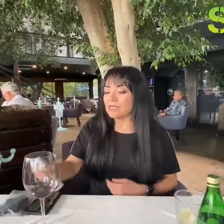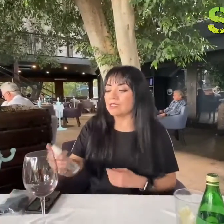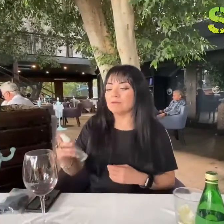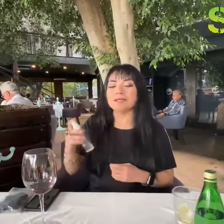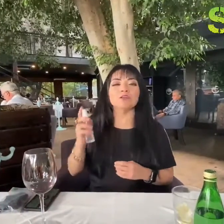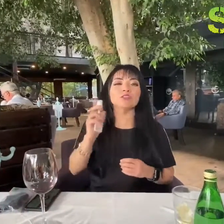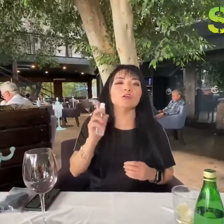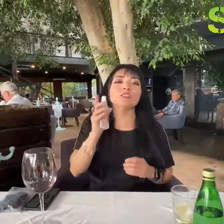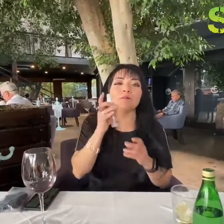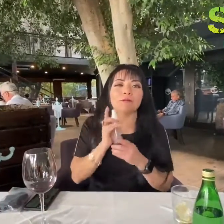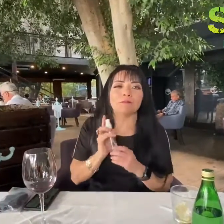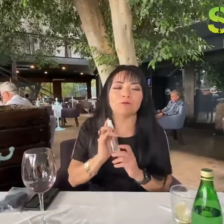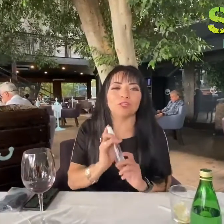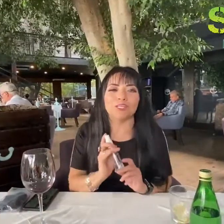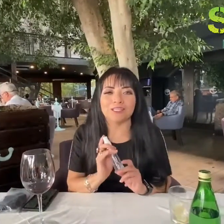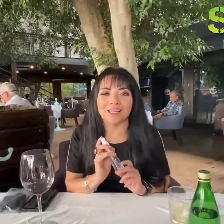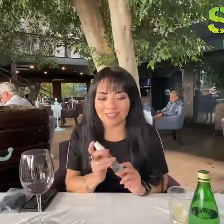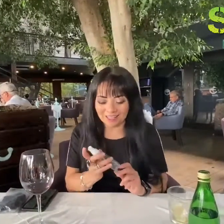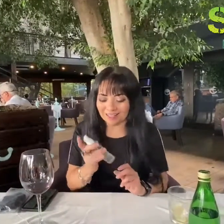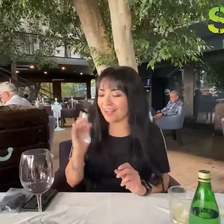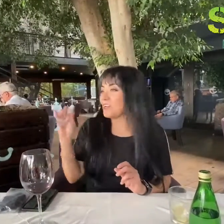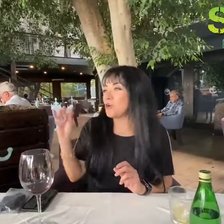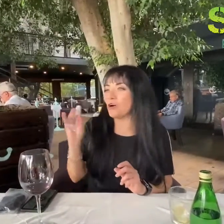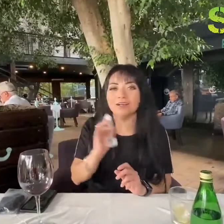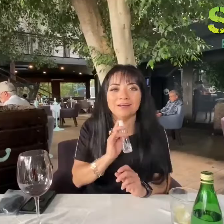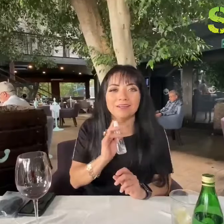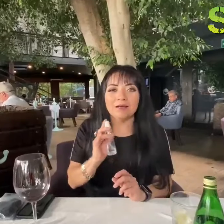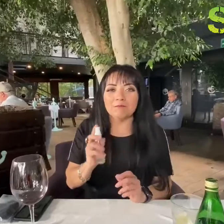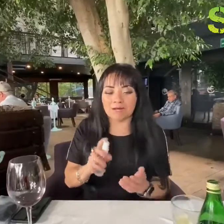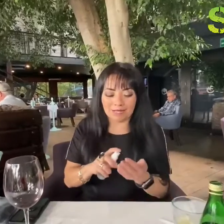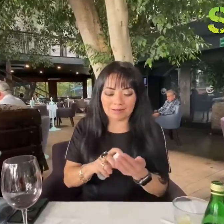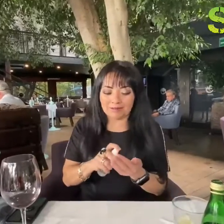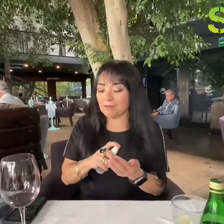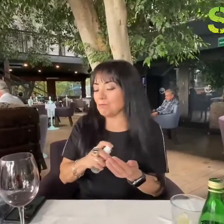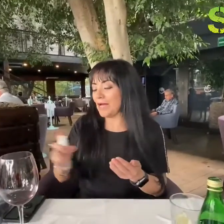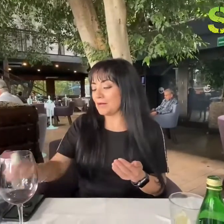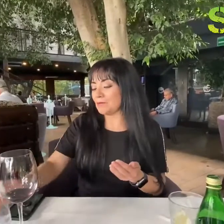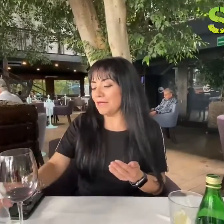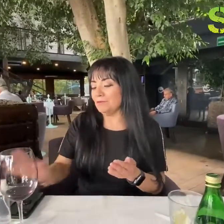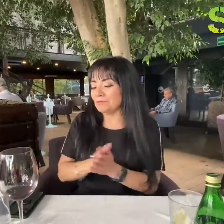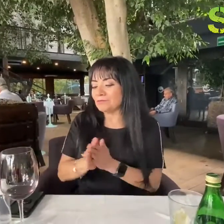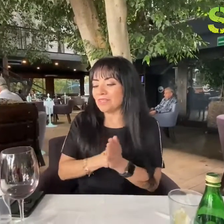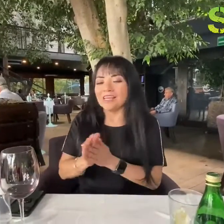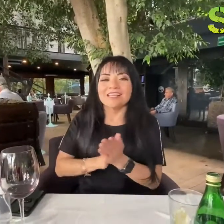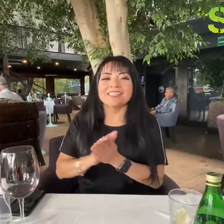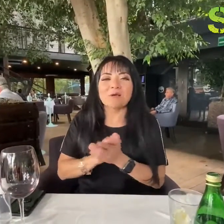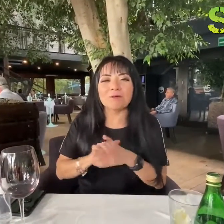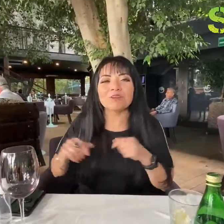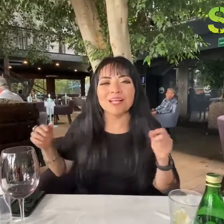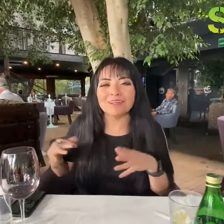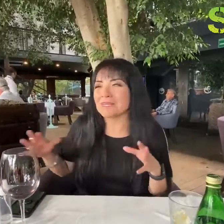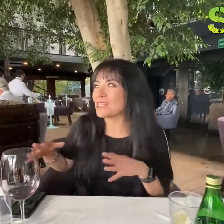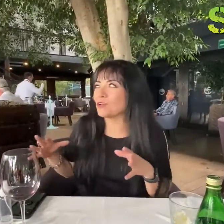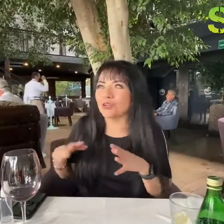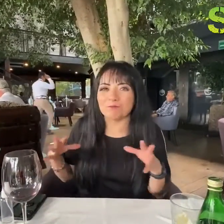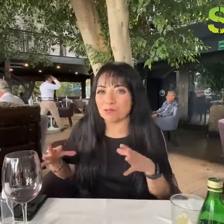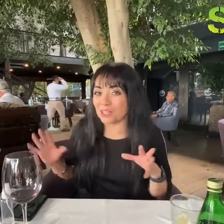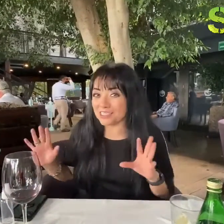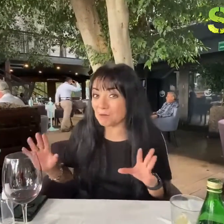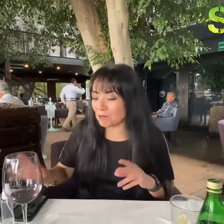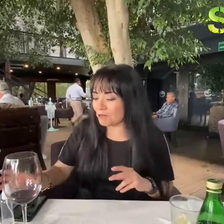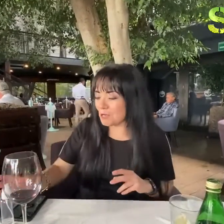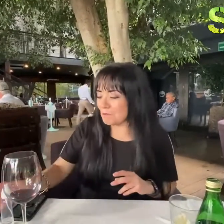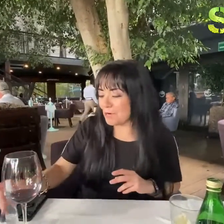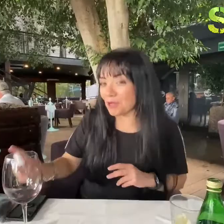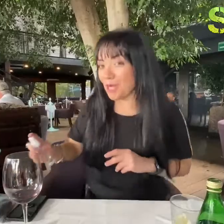correcta. También yo traigo siempre mi botellita de alcohol para limpiarme. Siempre ahorita el mesero no le